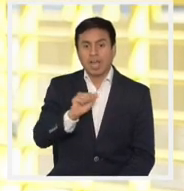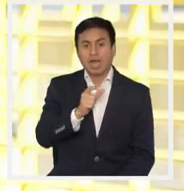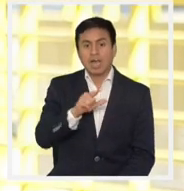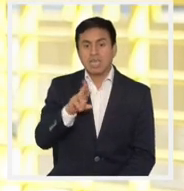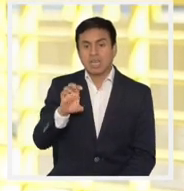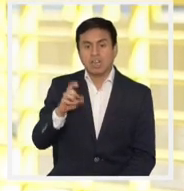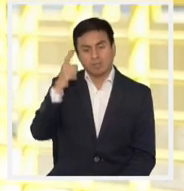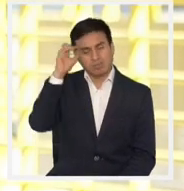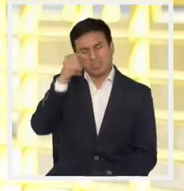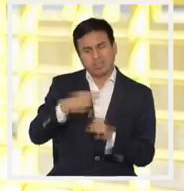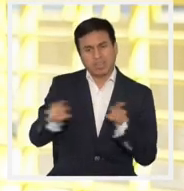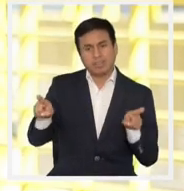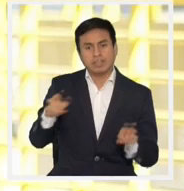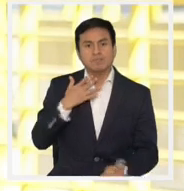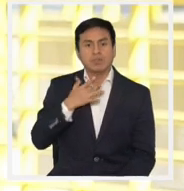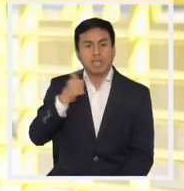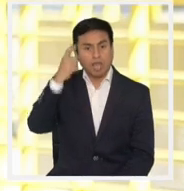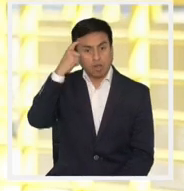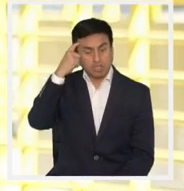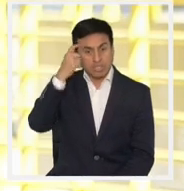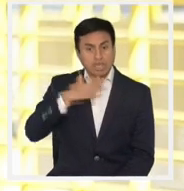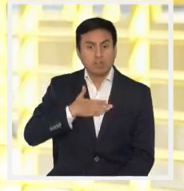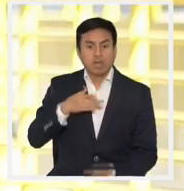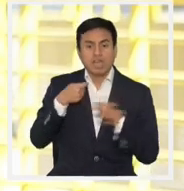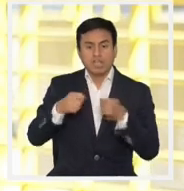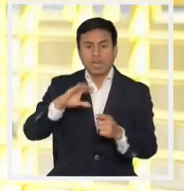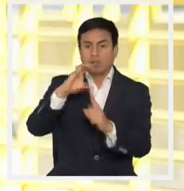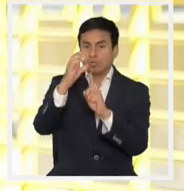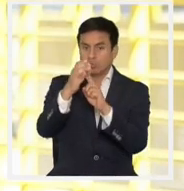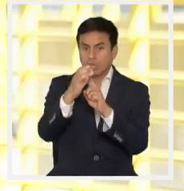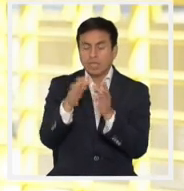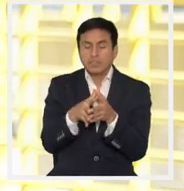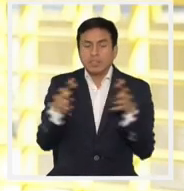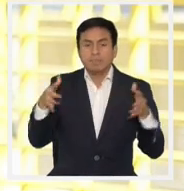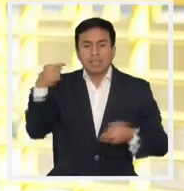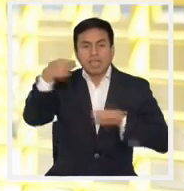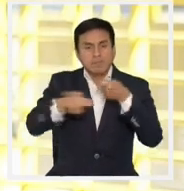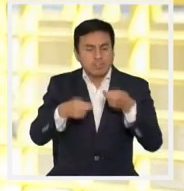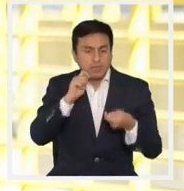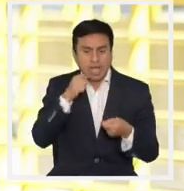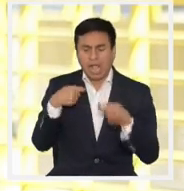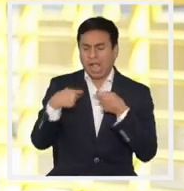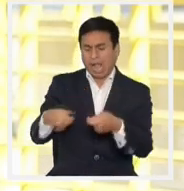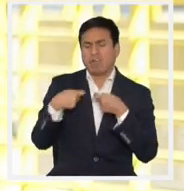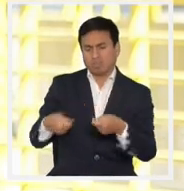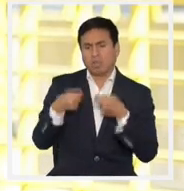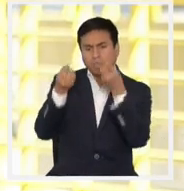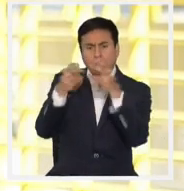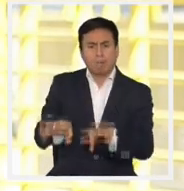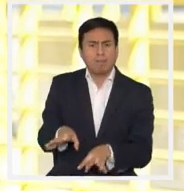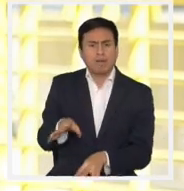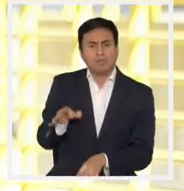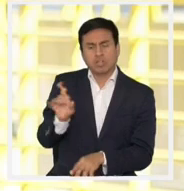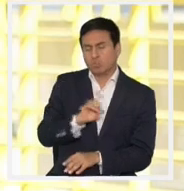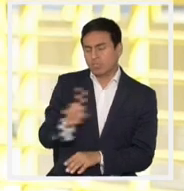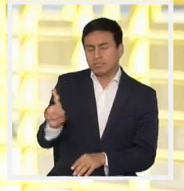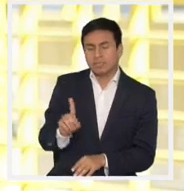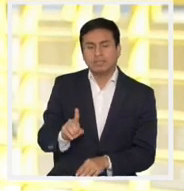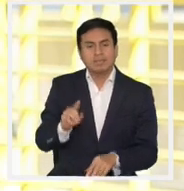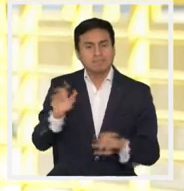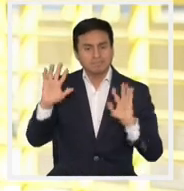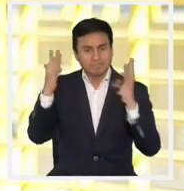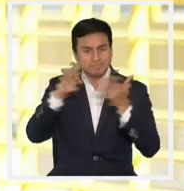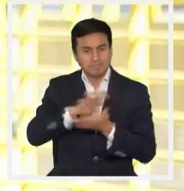mi discrepancia porque considero que gastar en cultura es una tremenda inversión, no es un gasto. Esta no es plata que se tira a la basura. Y hay que hacer